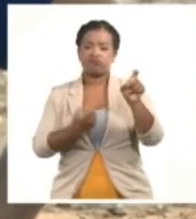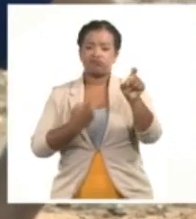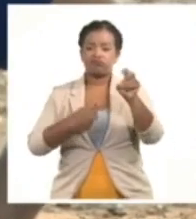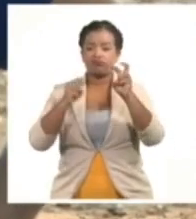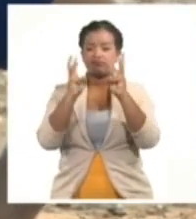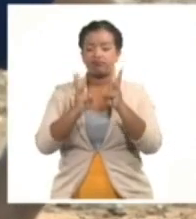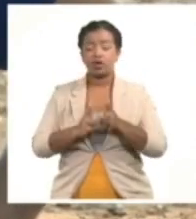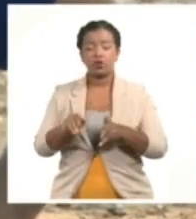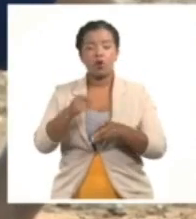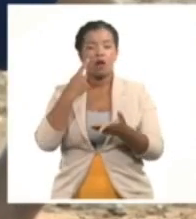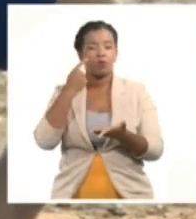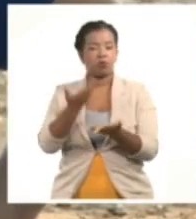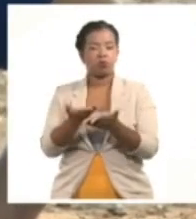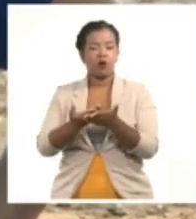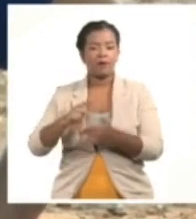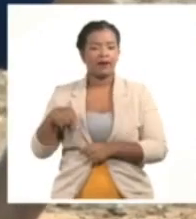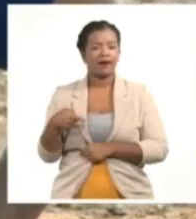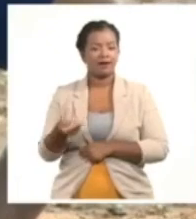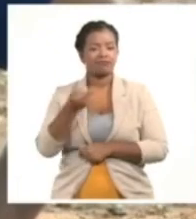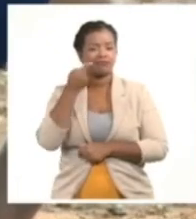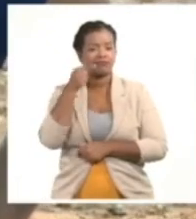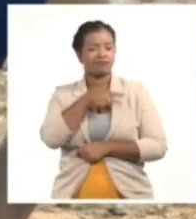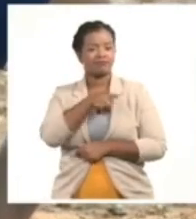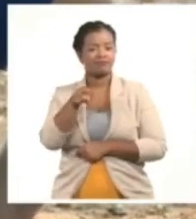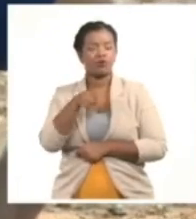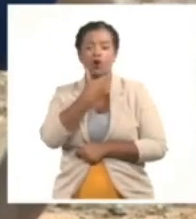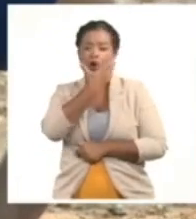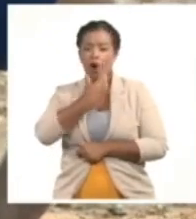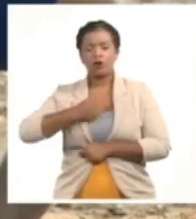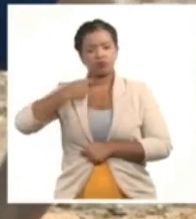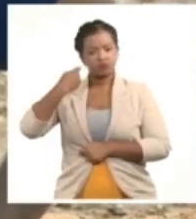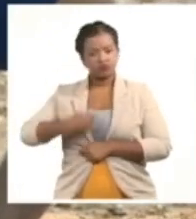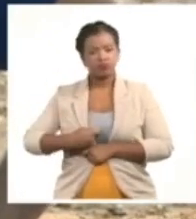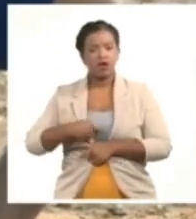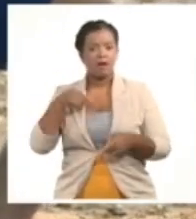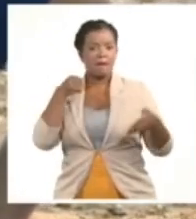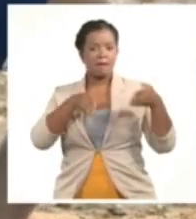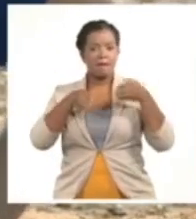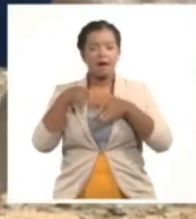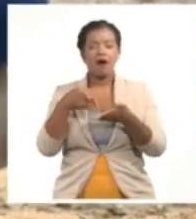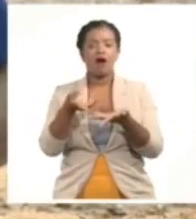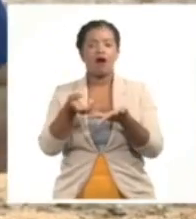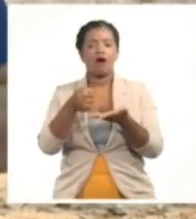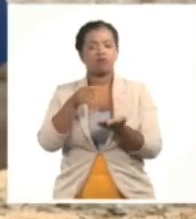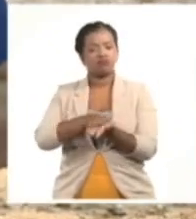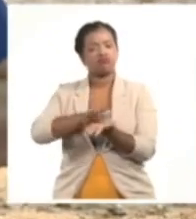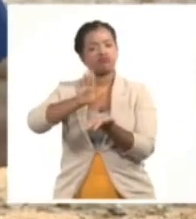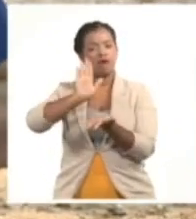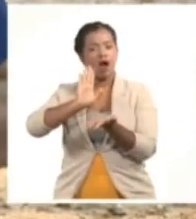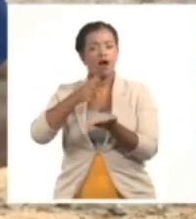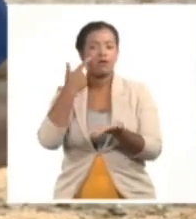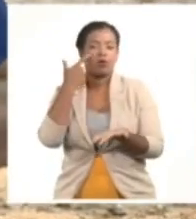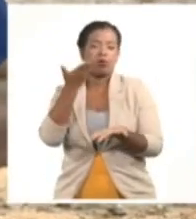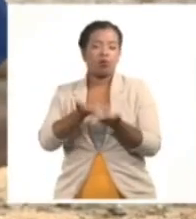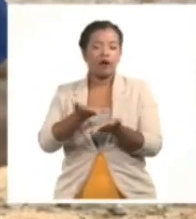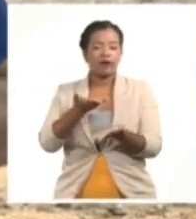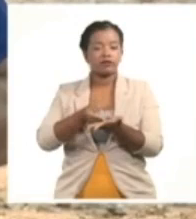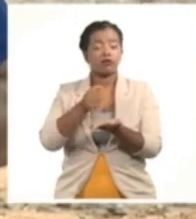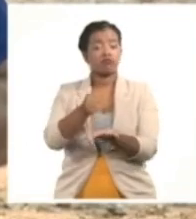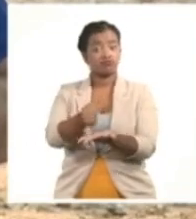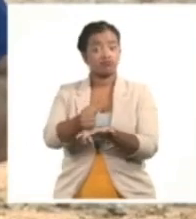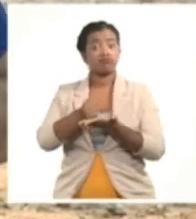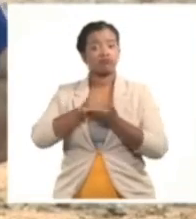el día a día decisión de partes el propuesto sobre todo con